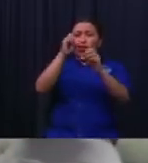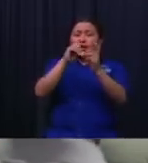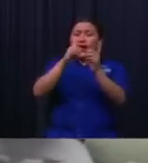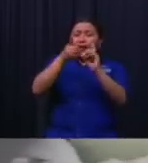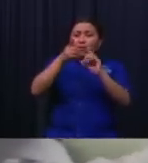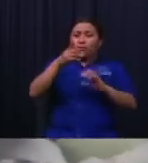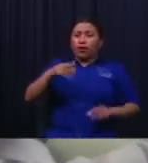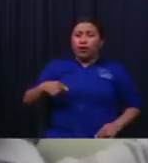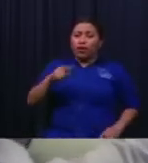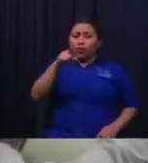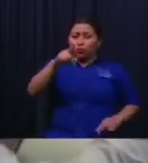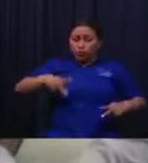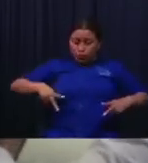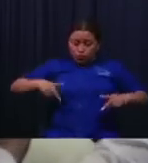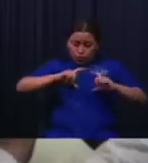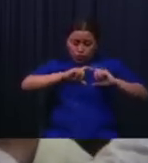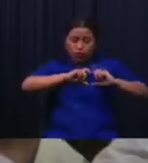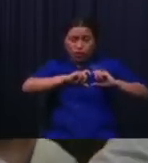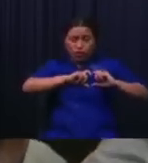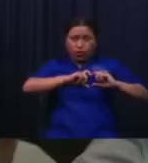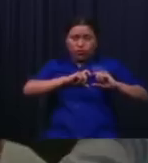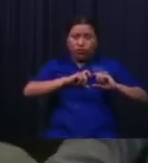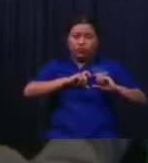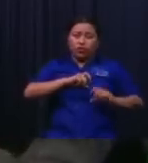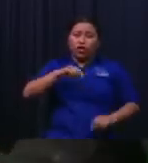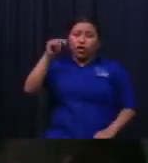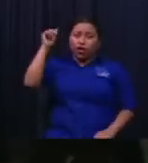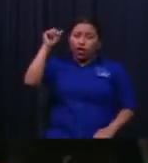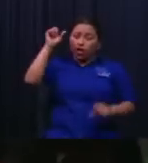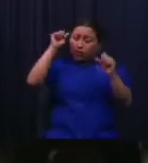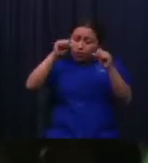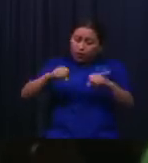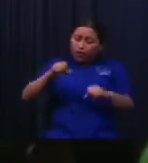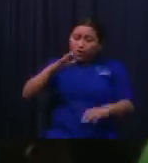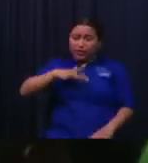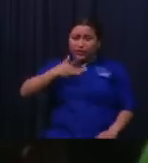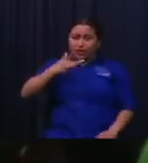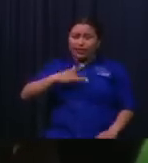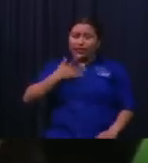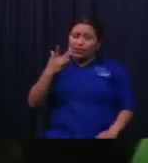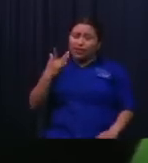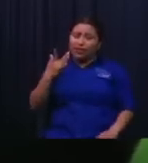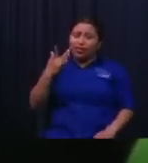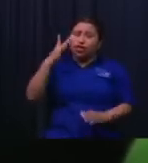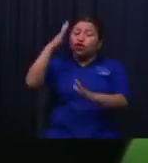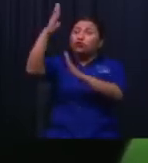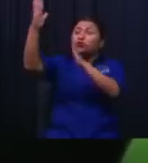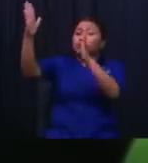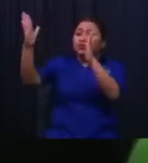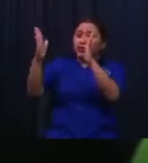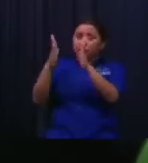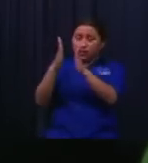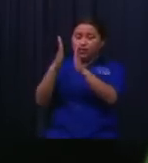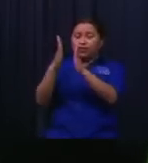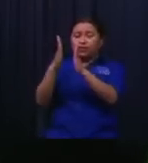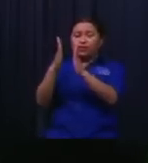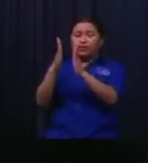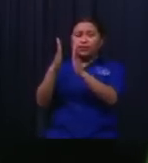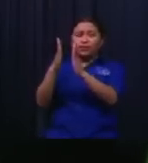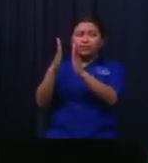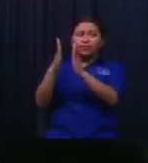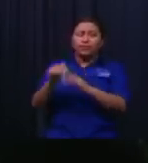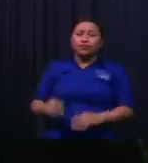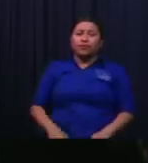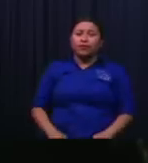piedra. Para que sea sensible a la voz de Dios. Si hay alguien más, hermano, que quiera venir al frente y decirle,